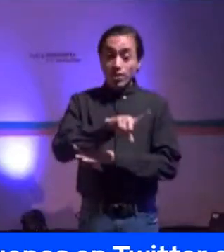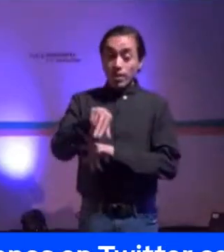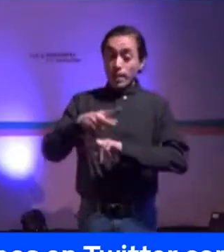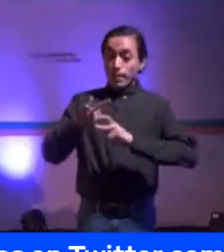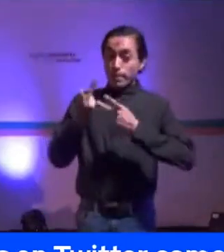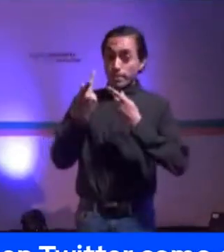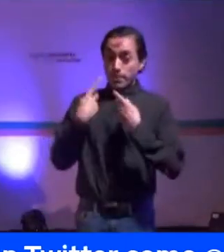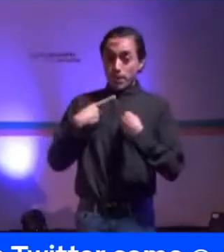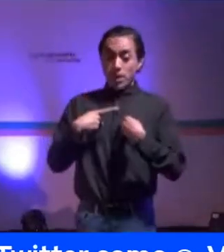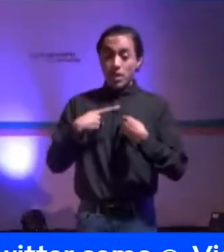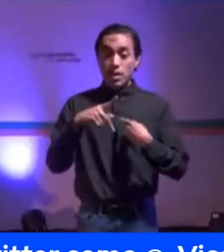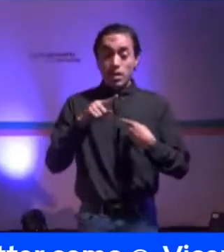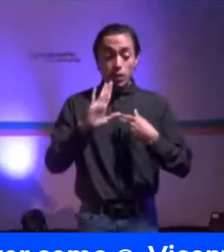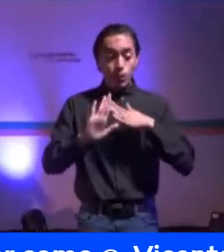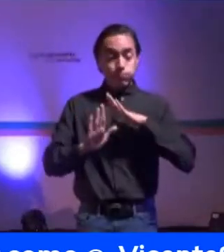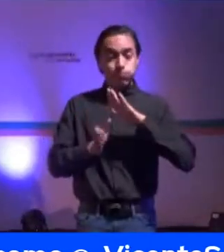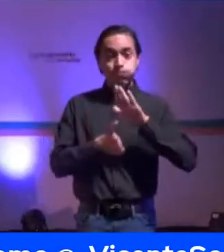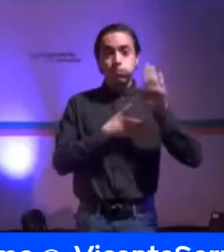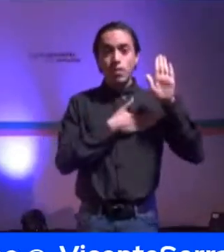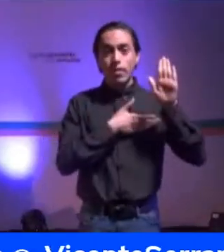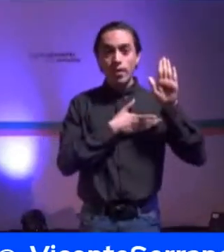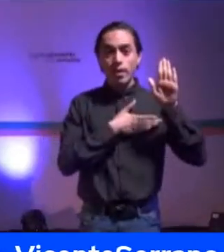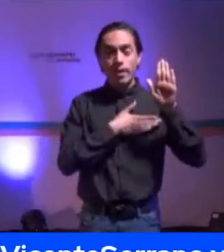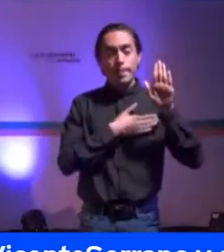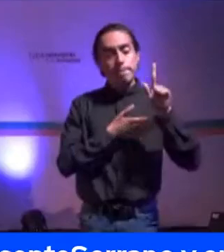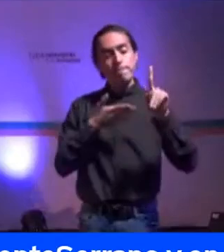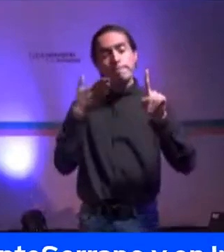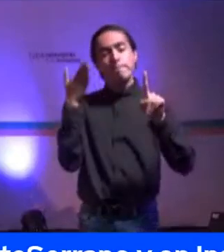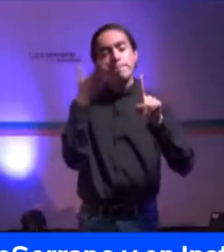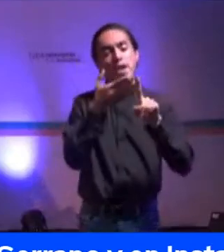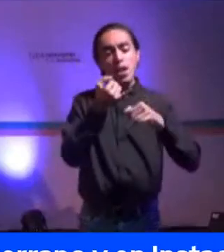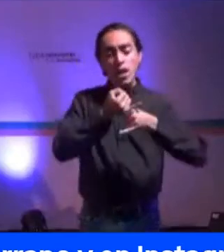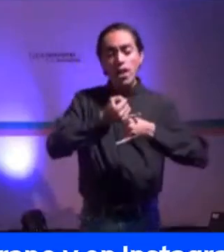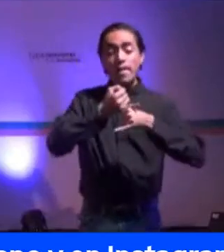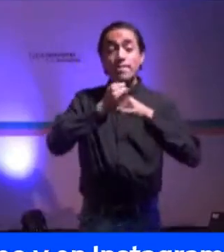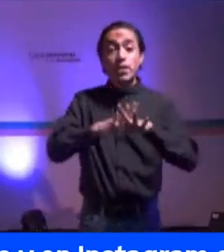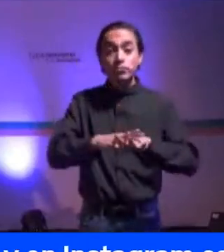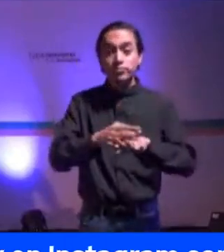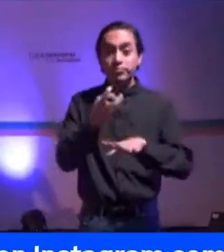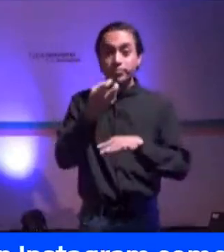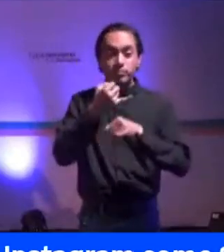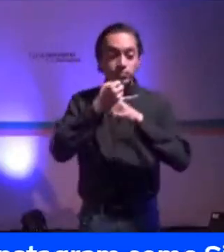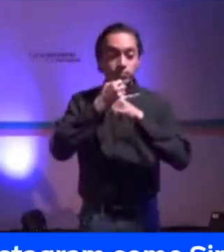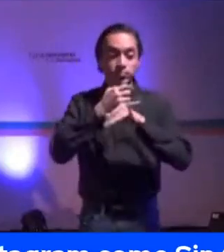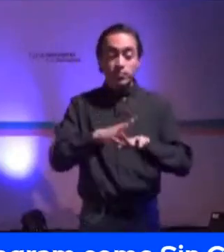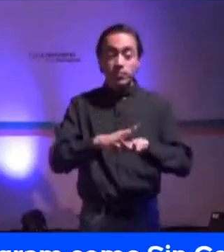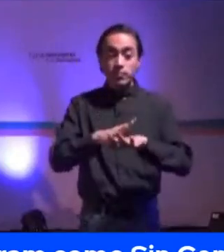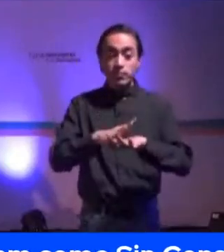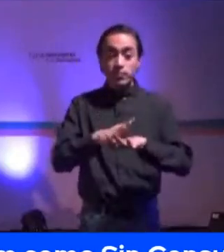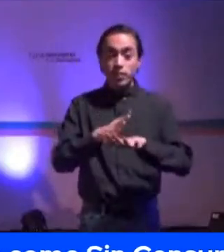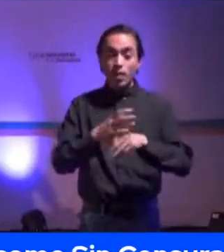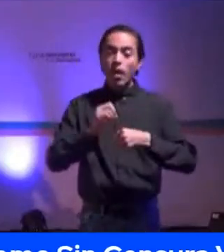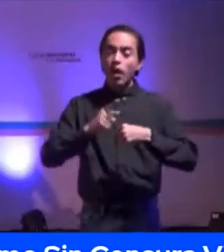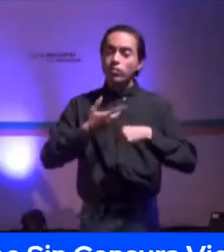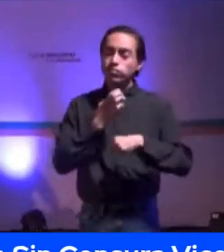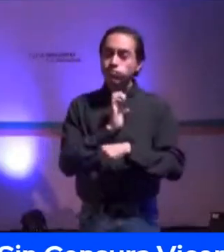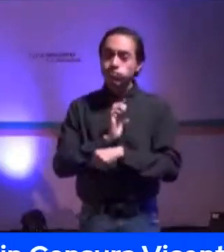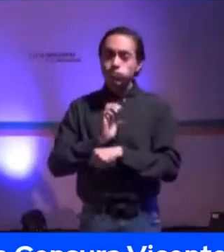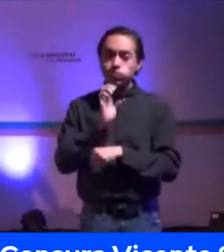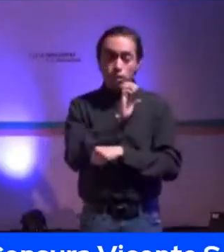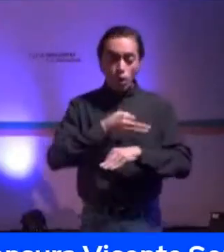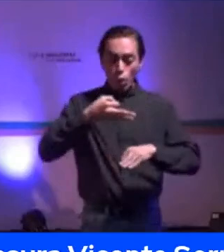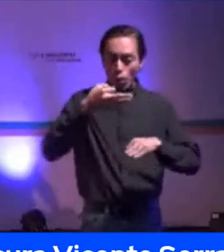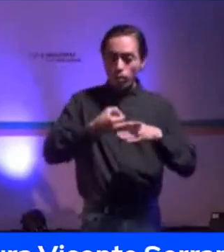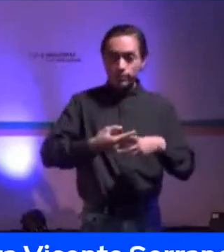audiencias comprometidas por la información, meramente por la información. Curiosamente, y esto no es de